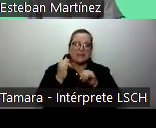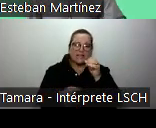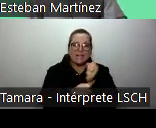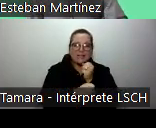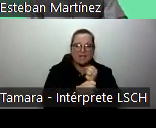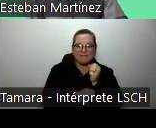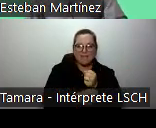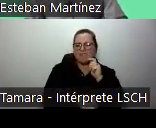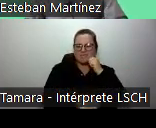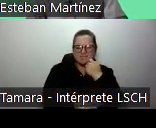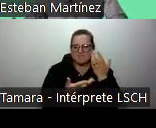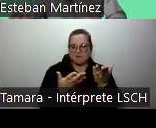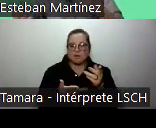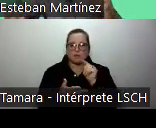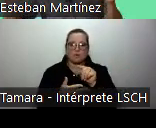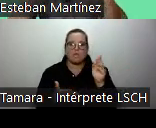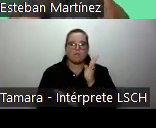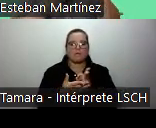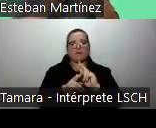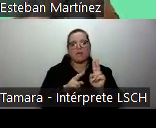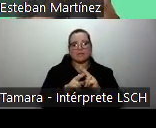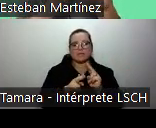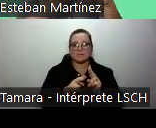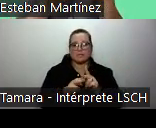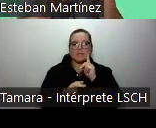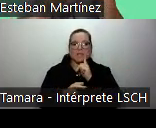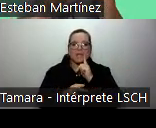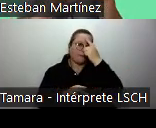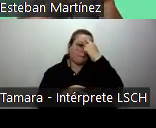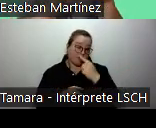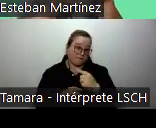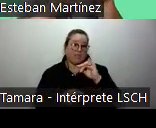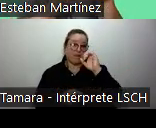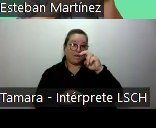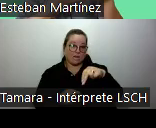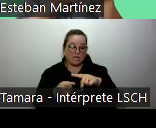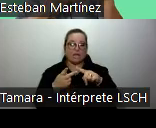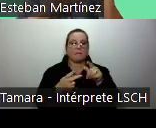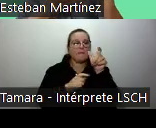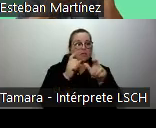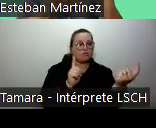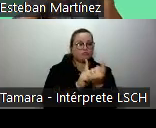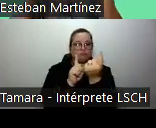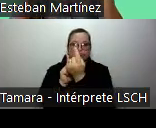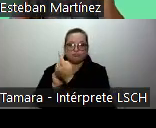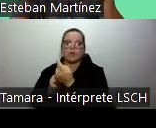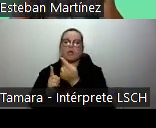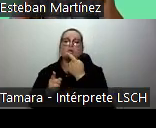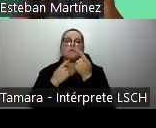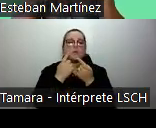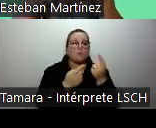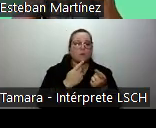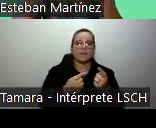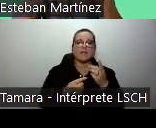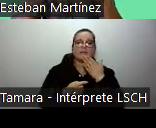networking pero en el fondo lo que ustedes tienen que hacer es tengan linkedin hablen con la gente hoy en día que conocen eh Hay un dato por